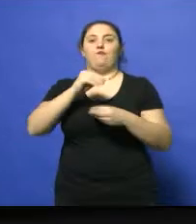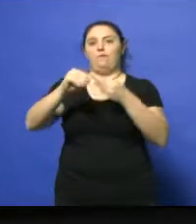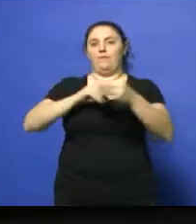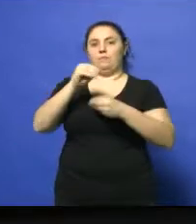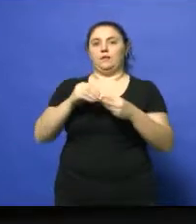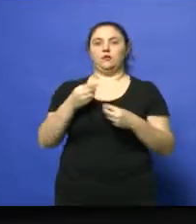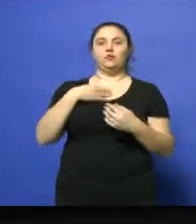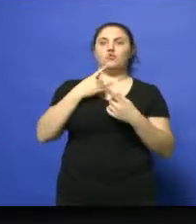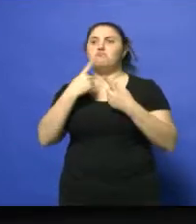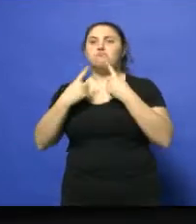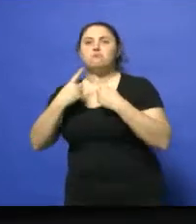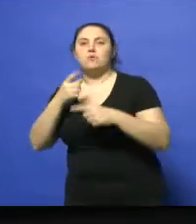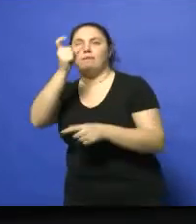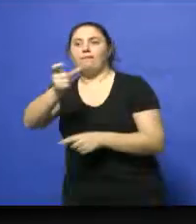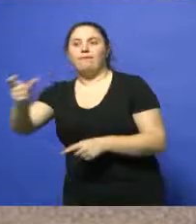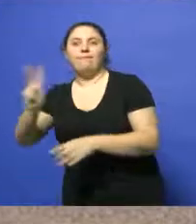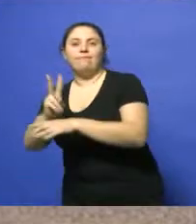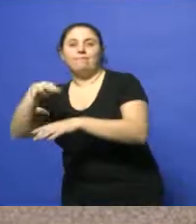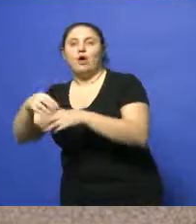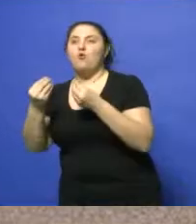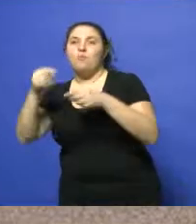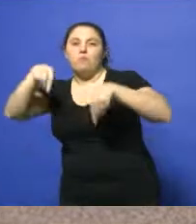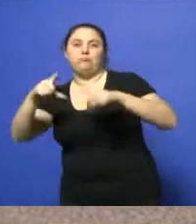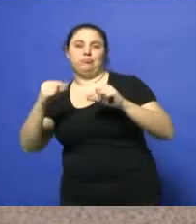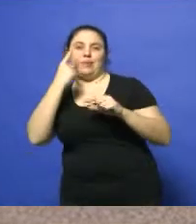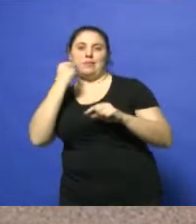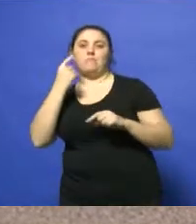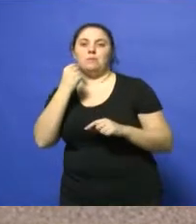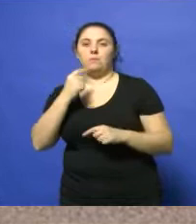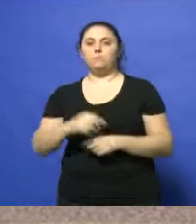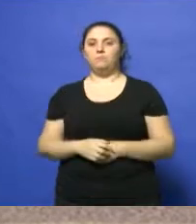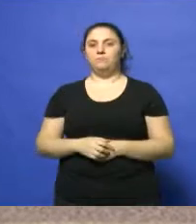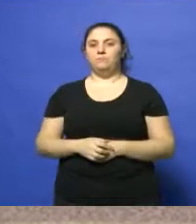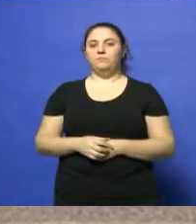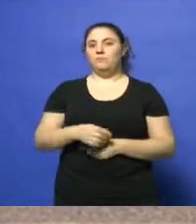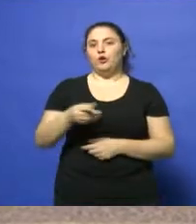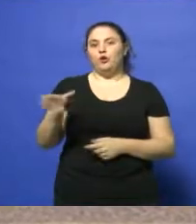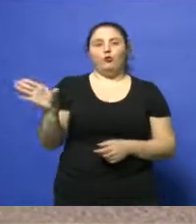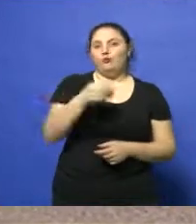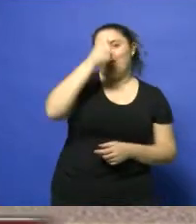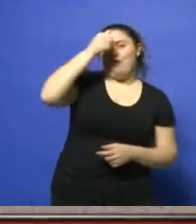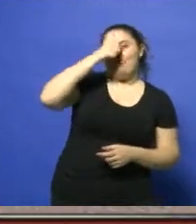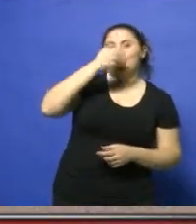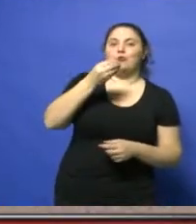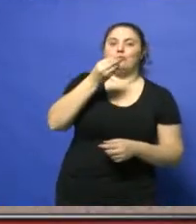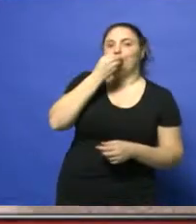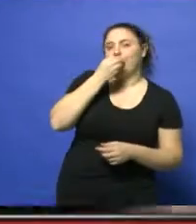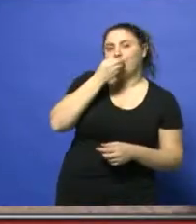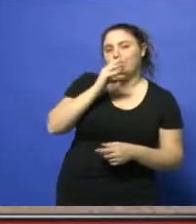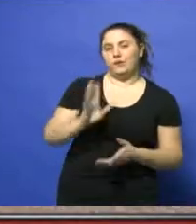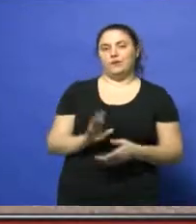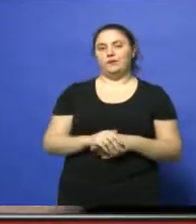los villamarienses cómo toman la fecha. Un almuerzo, como todos los domingos. Bueno, habrá regalitos,